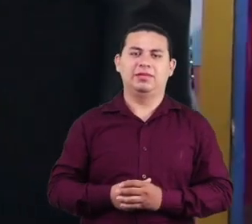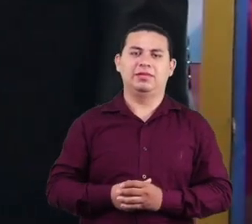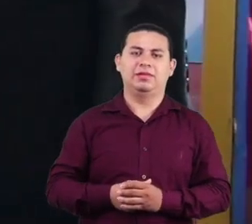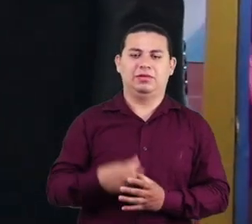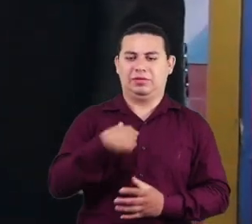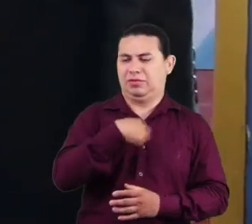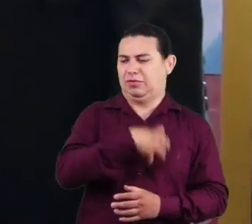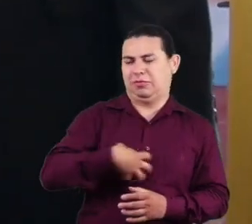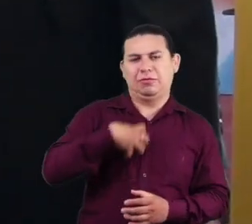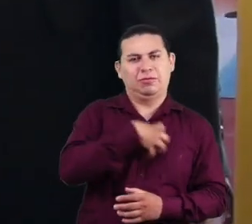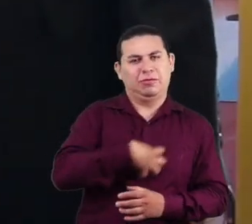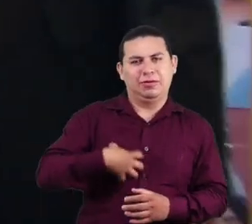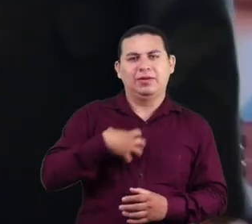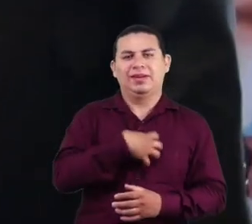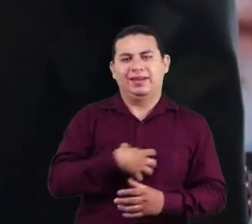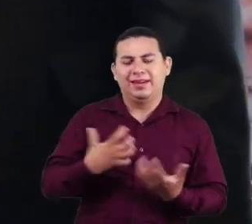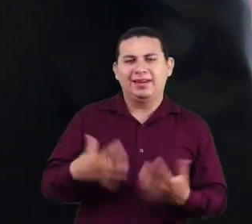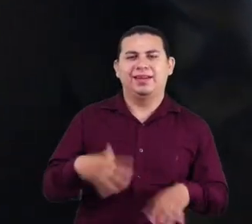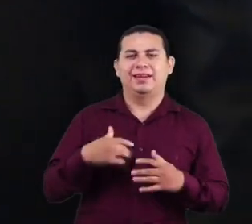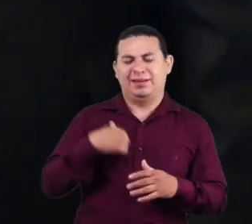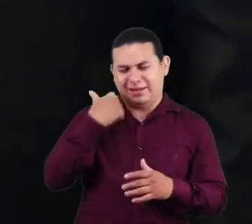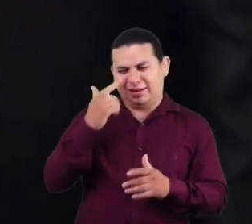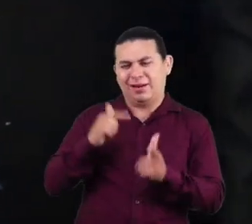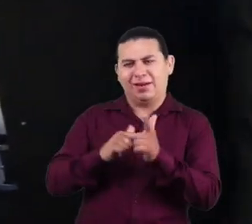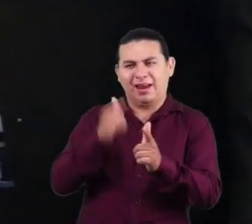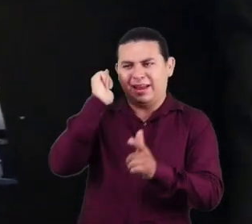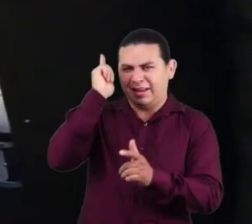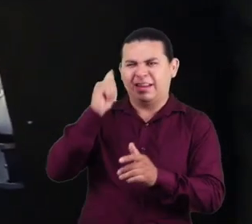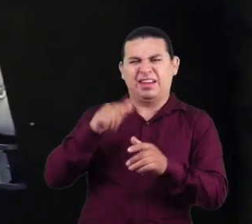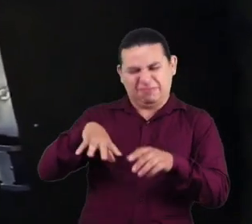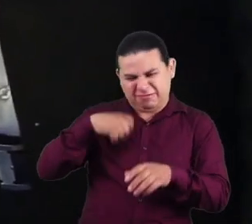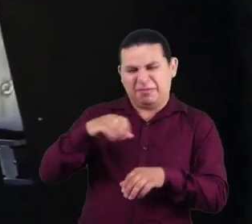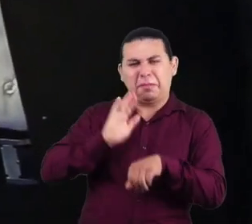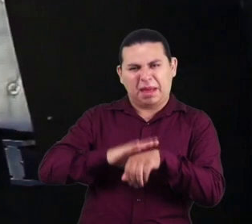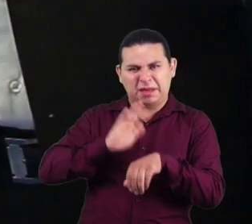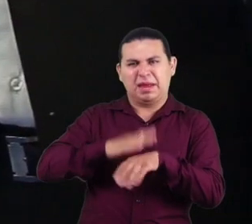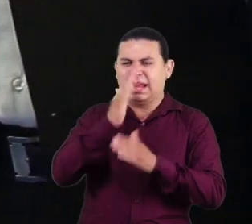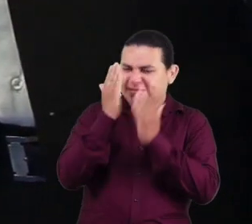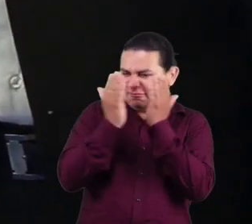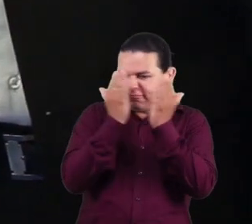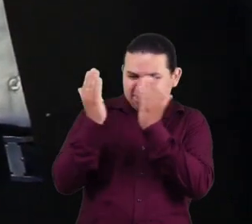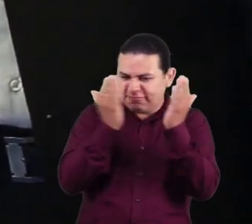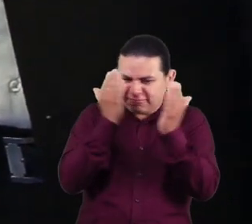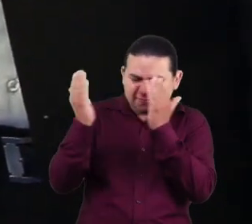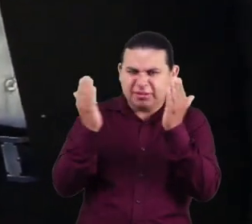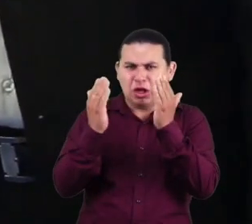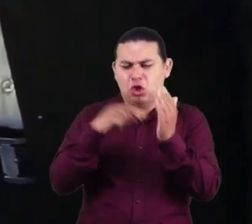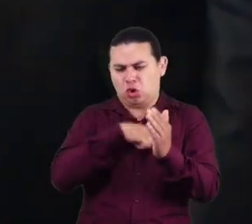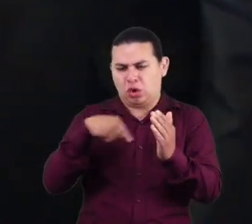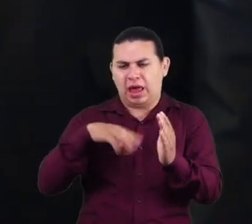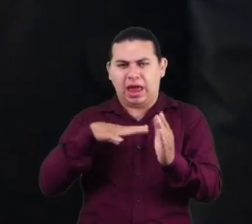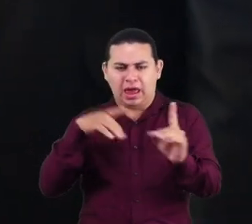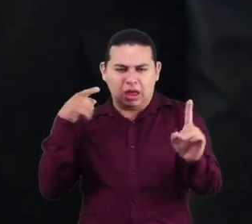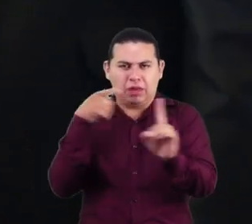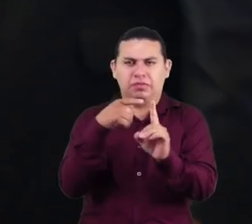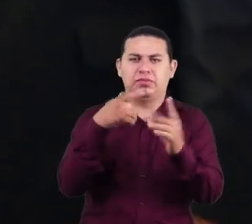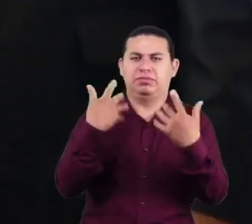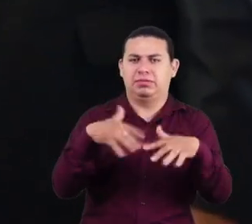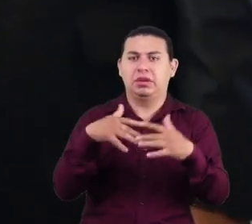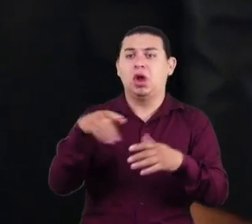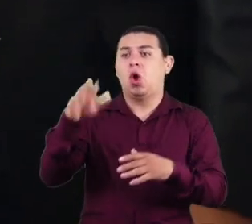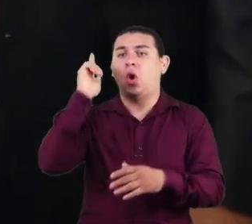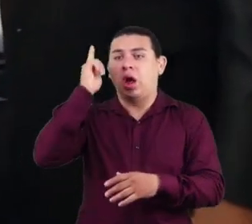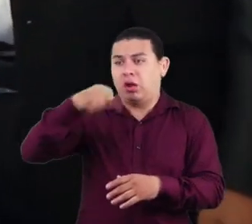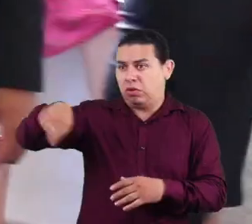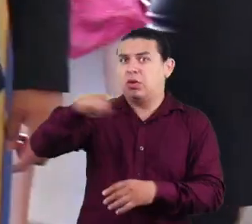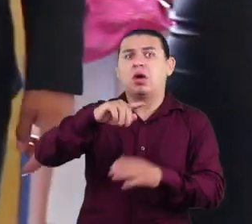estoy muy contenta y le deseo pues que siga así, que le eche muchas ganas, que tenemos un objetivo. Que sigan estudiando,